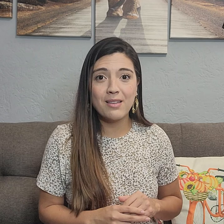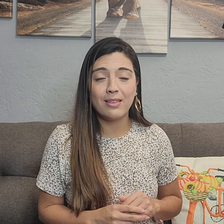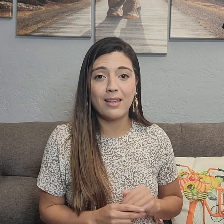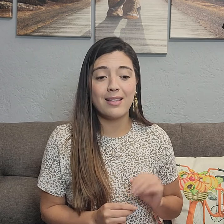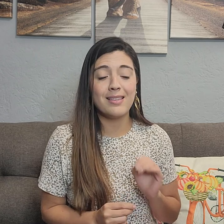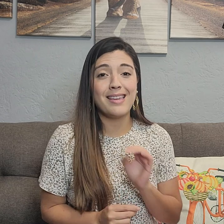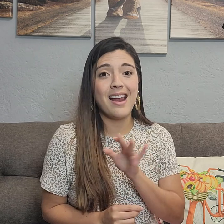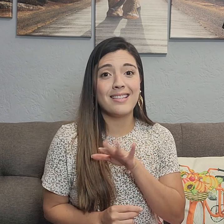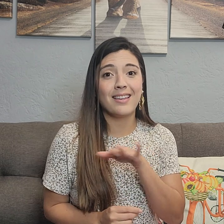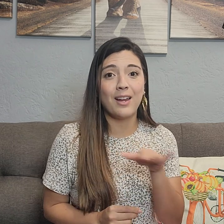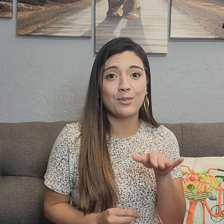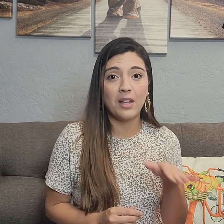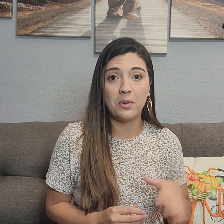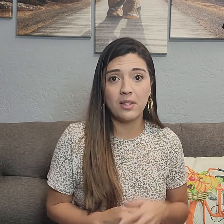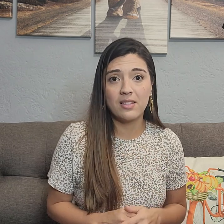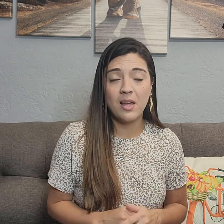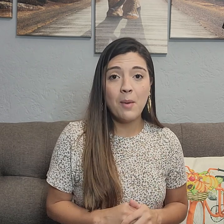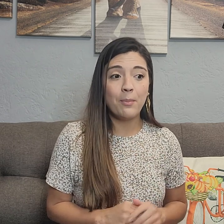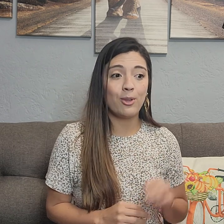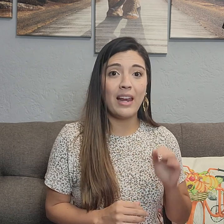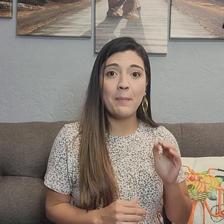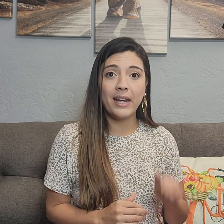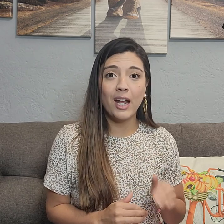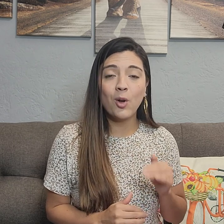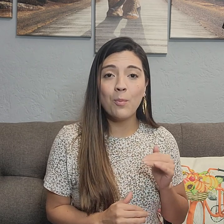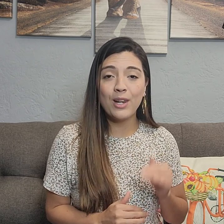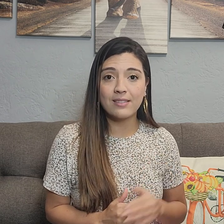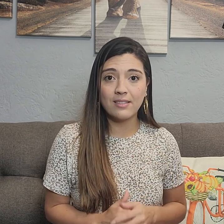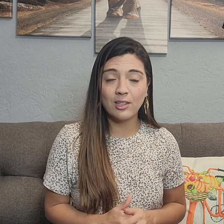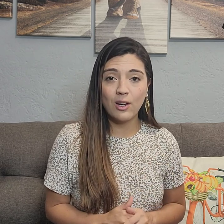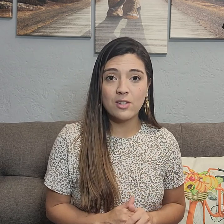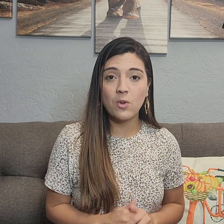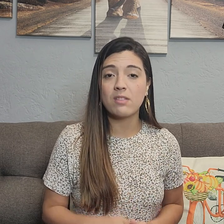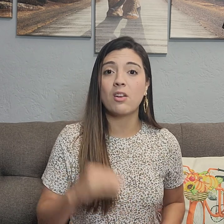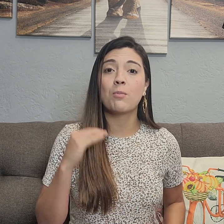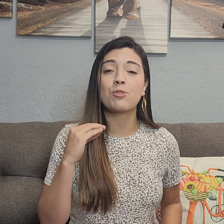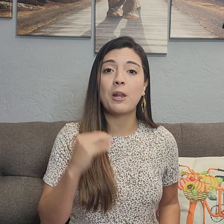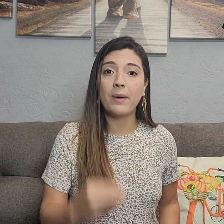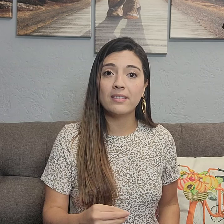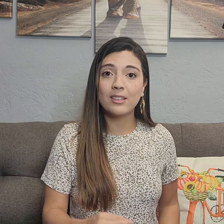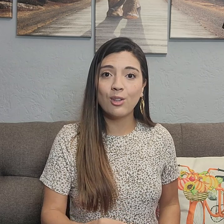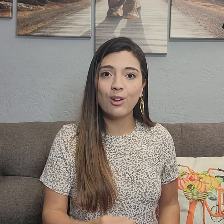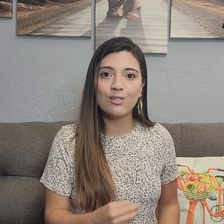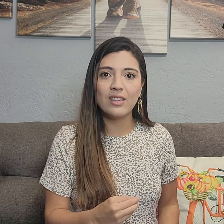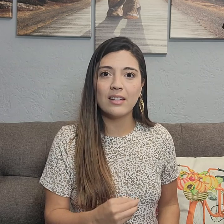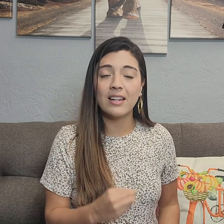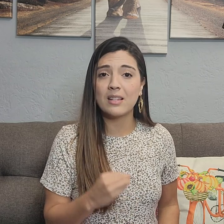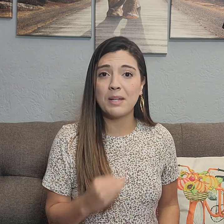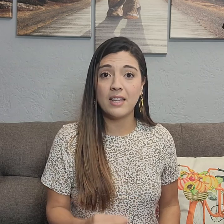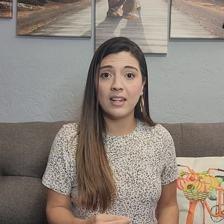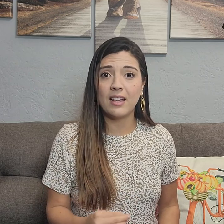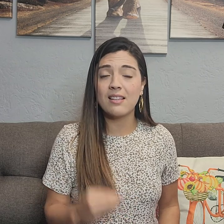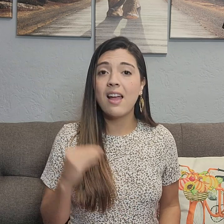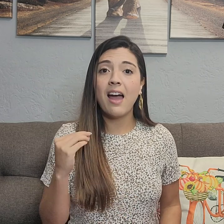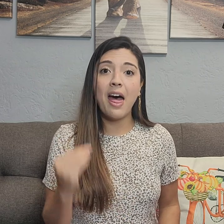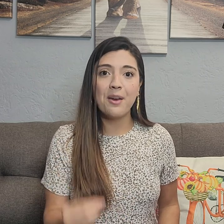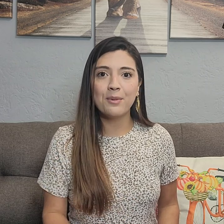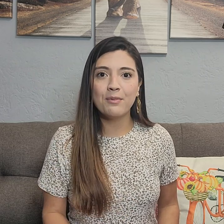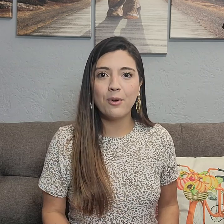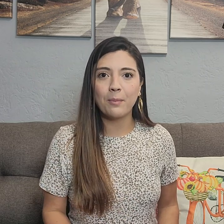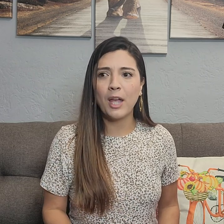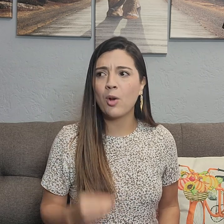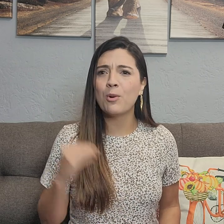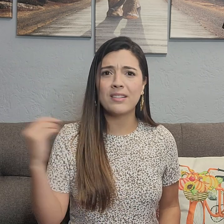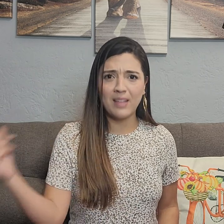otro presidente que siquiera le llegue a los talones, porque la manera en cómo él está haciendo las cosas, en cómo se levanta todos los días en las mañaneras a dar